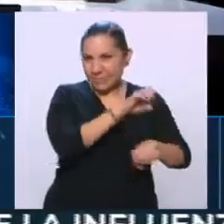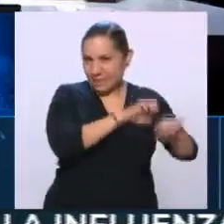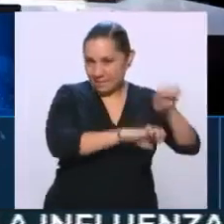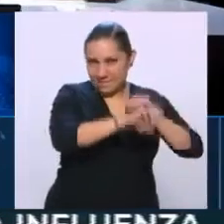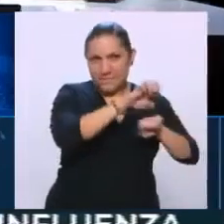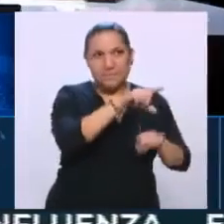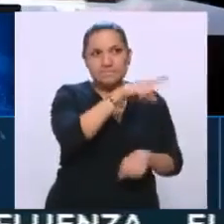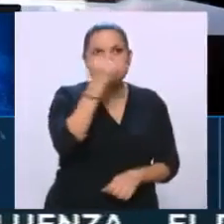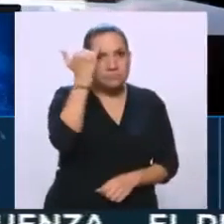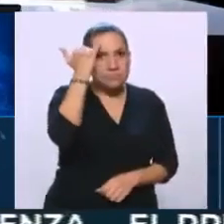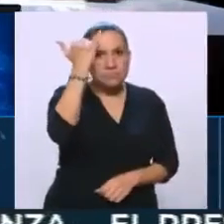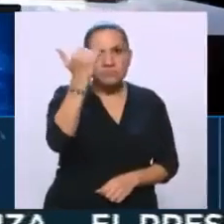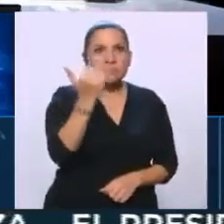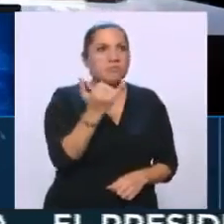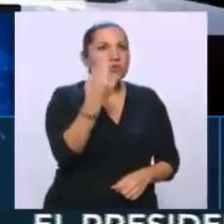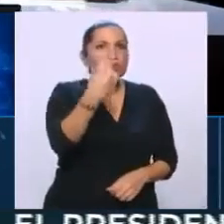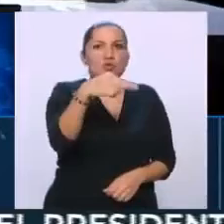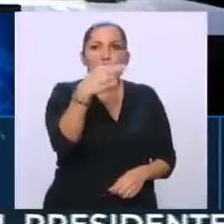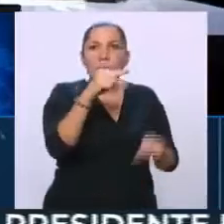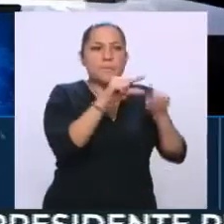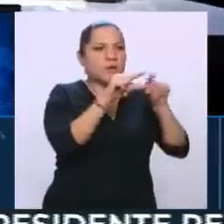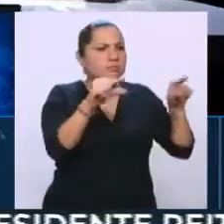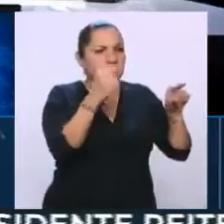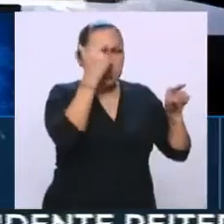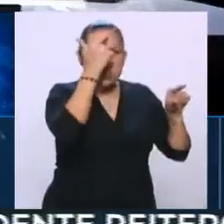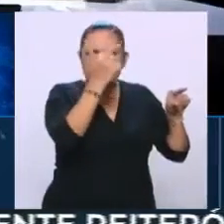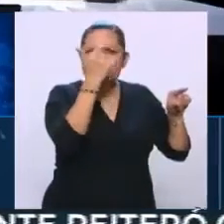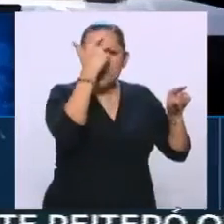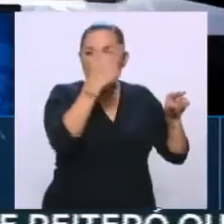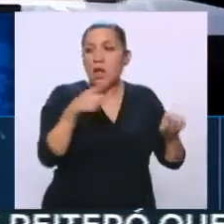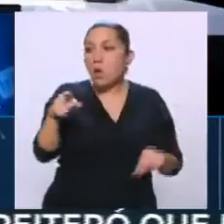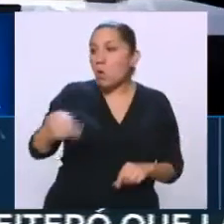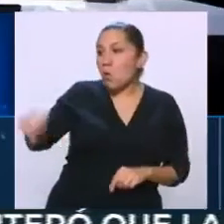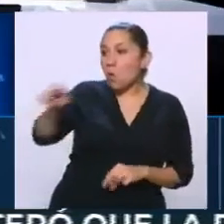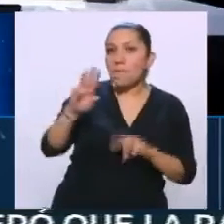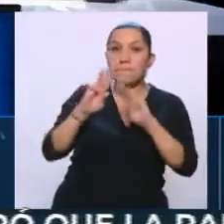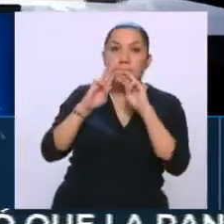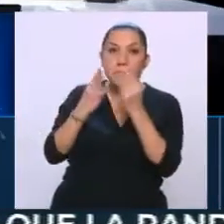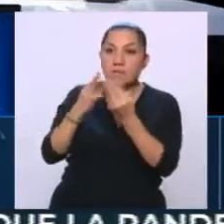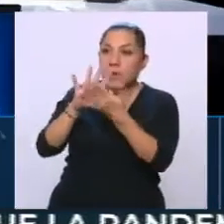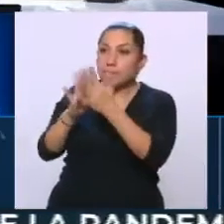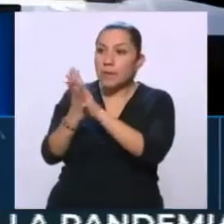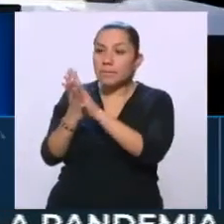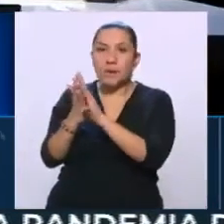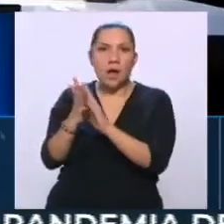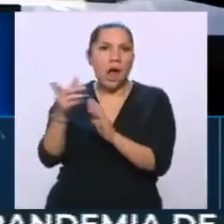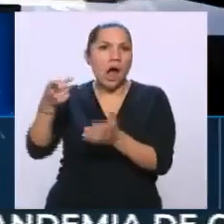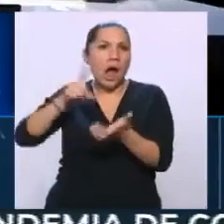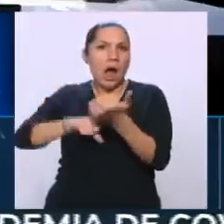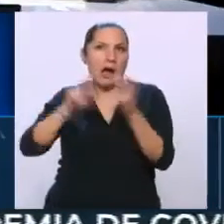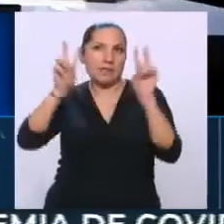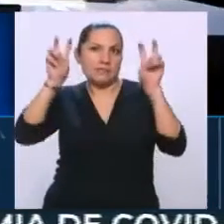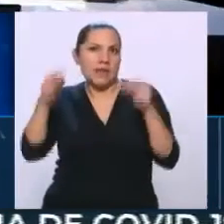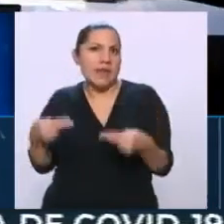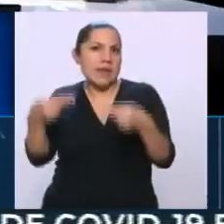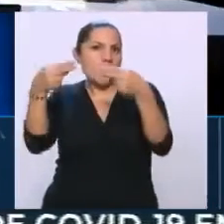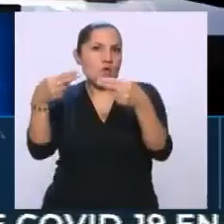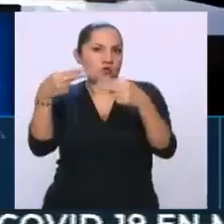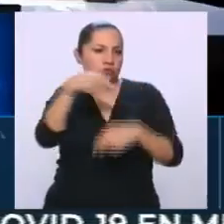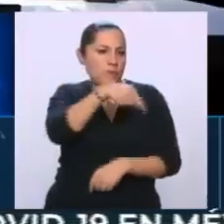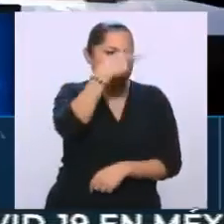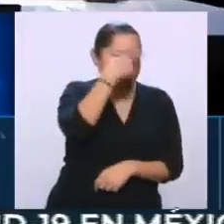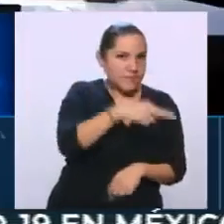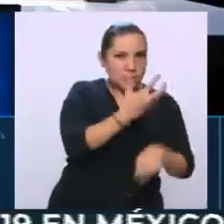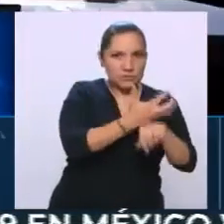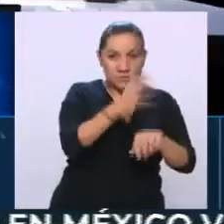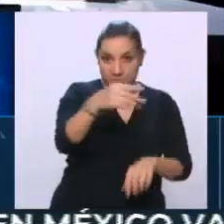actividades ilícitas como la corrupción o la delincuencia organizada en negocios en México o Estados Unidos. Por ejemplo, en 2014